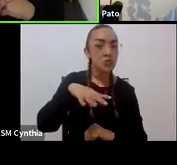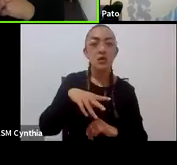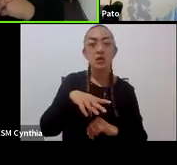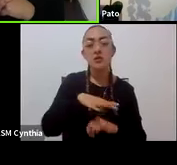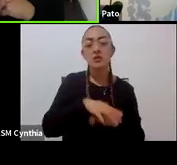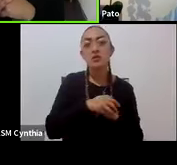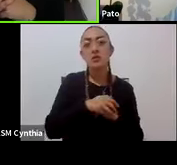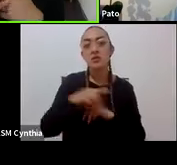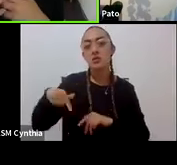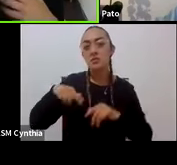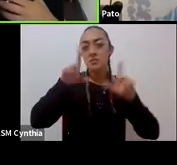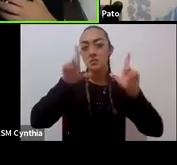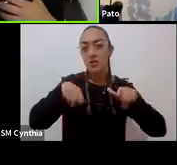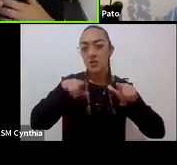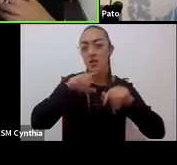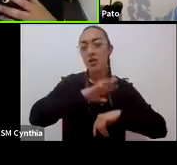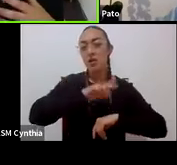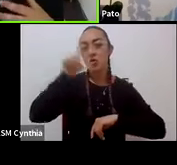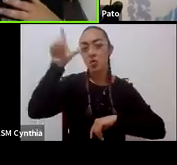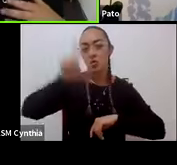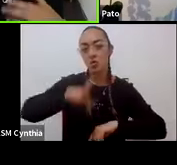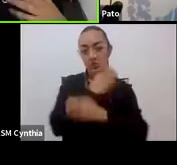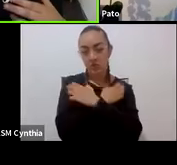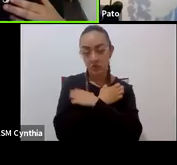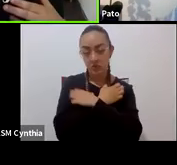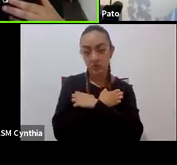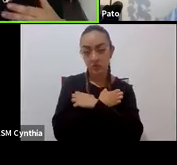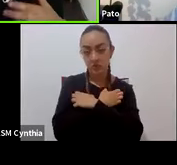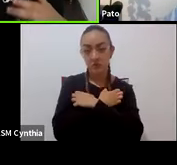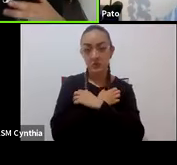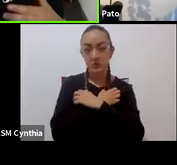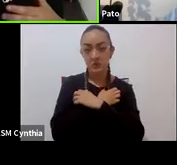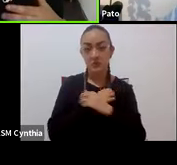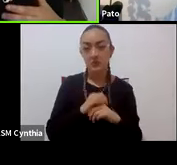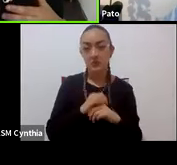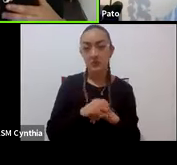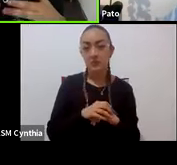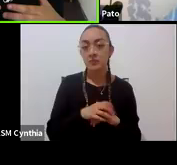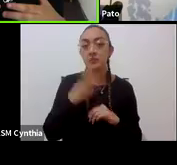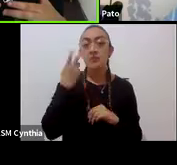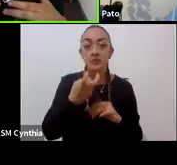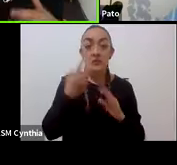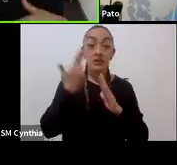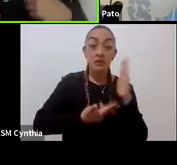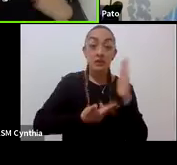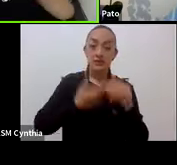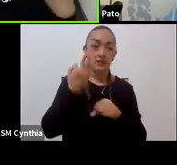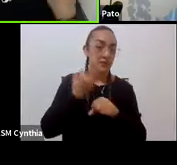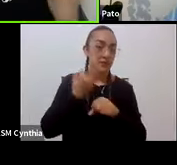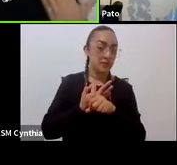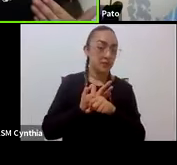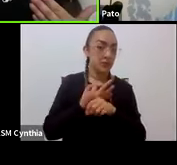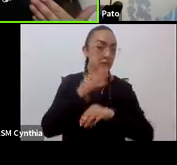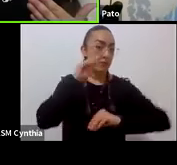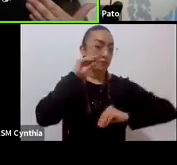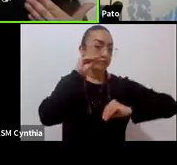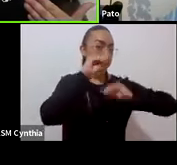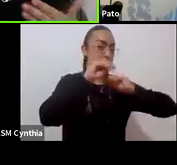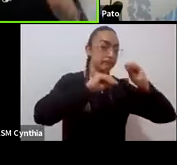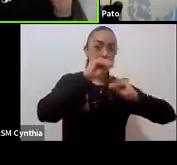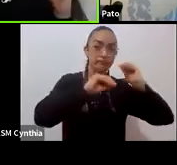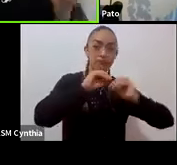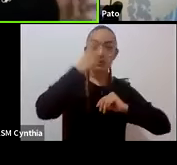hacer un anuncio. Sin embargo, estos talleres se están diseñando precisamente para responder a esa pregunta. Empezar a compartir todas